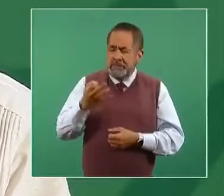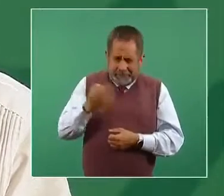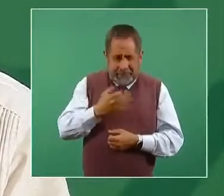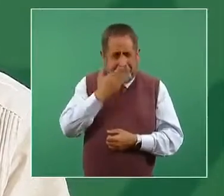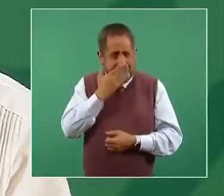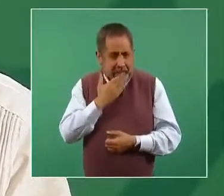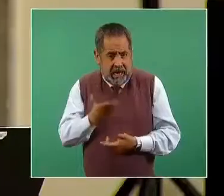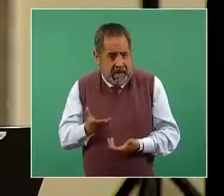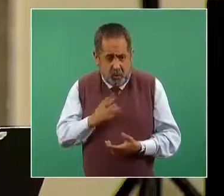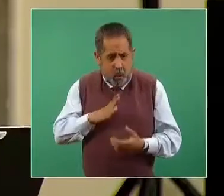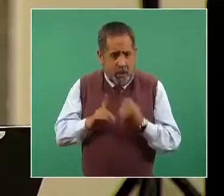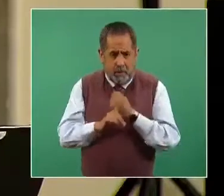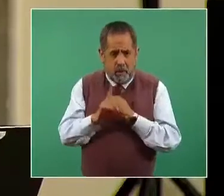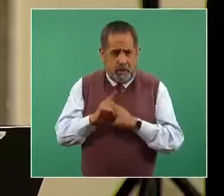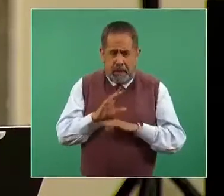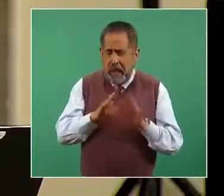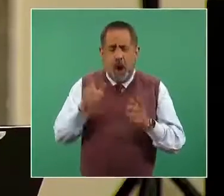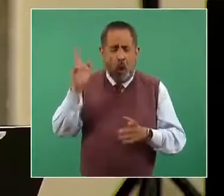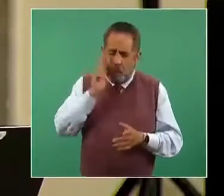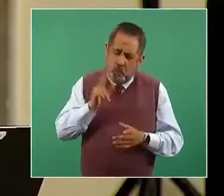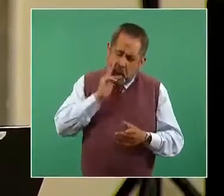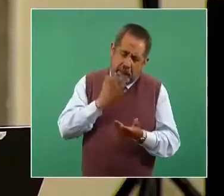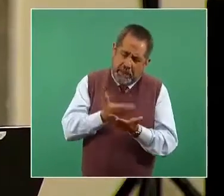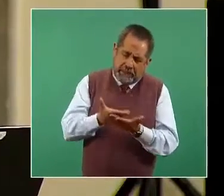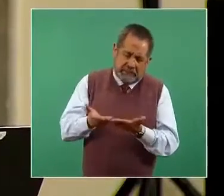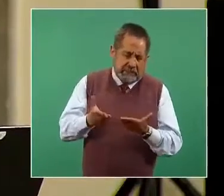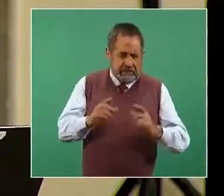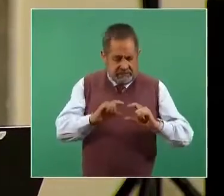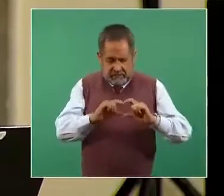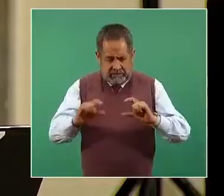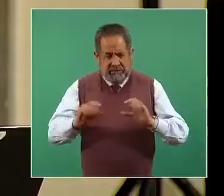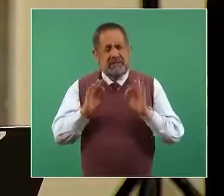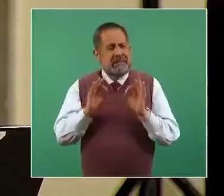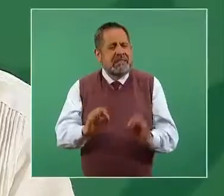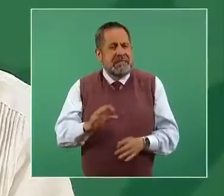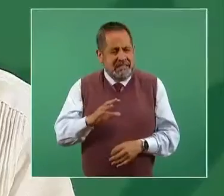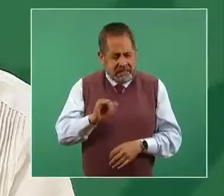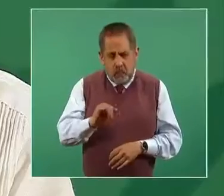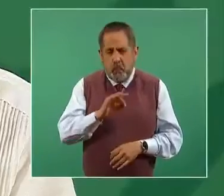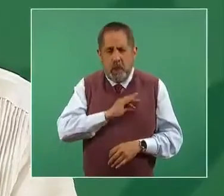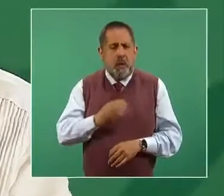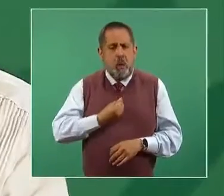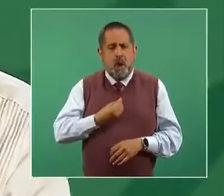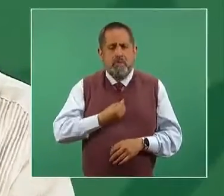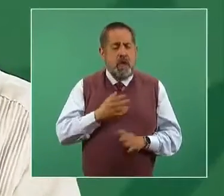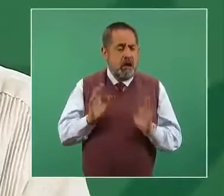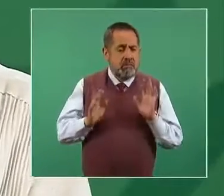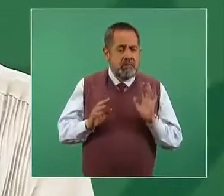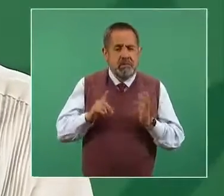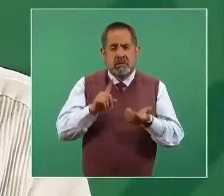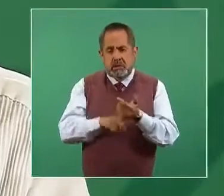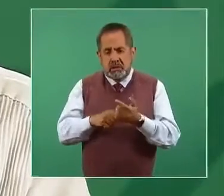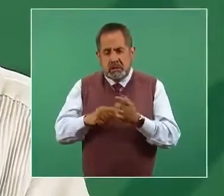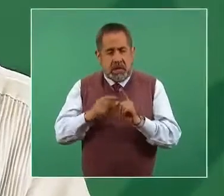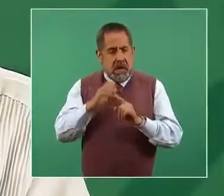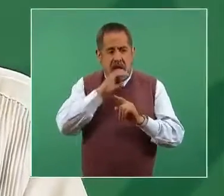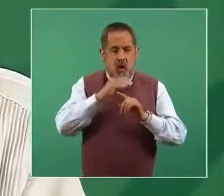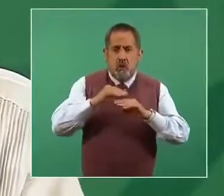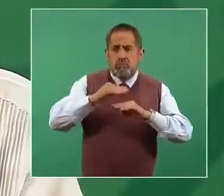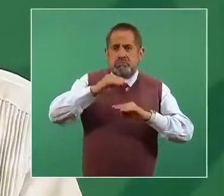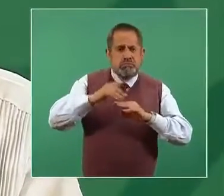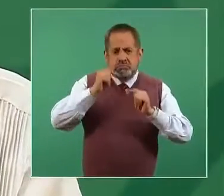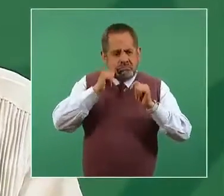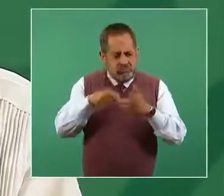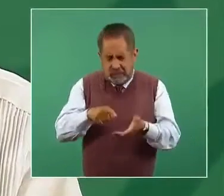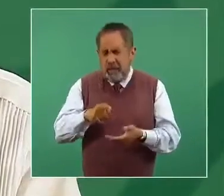eficaces y que tenemos toda la evidencia de las pruebas de termoestabilidad que esta excursión de temperatura